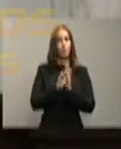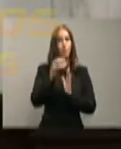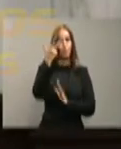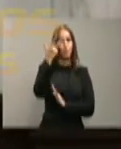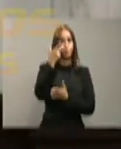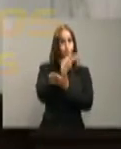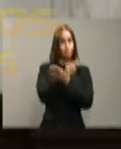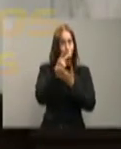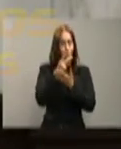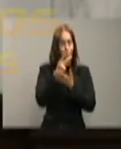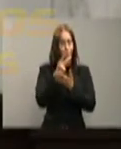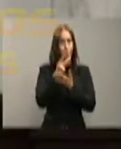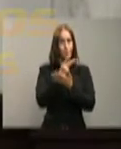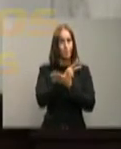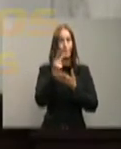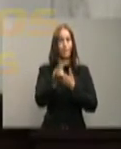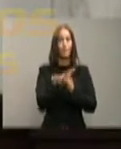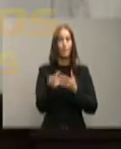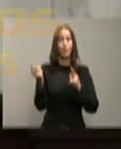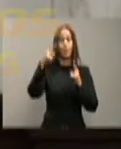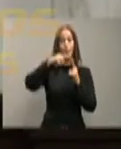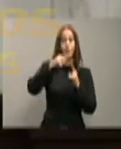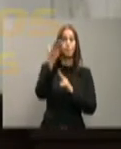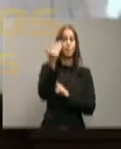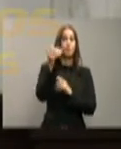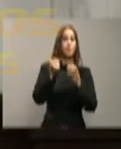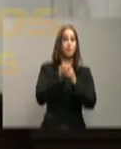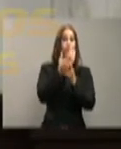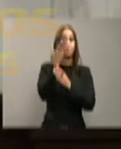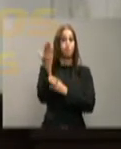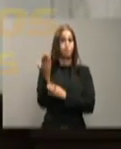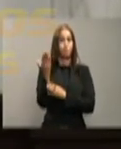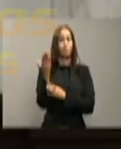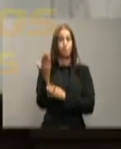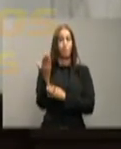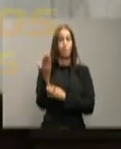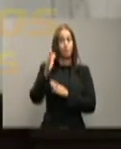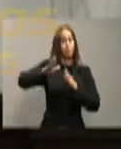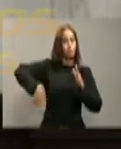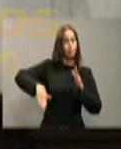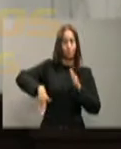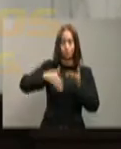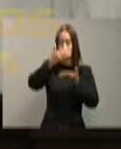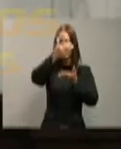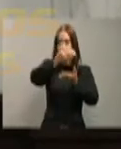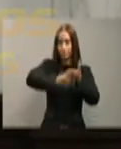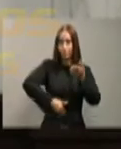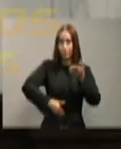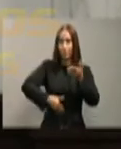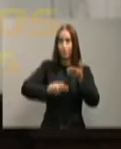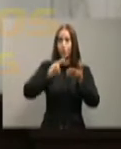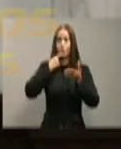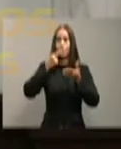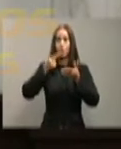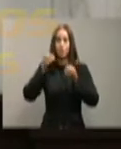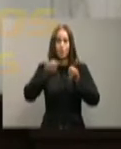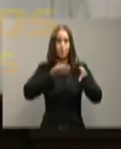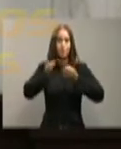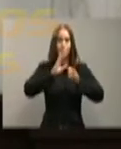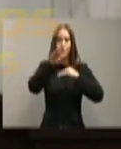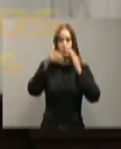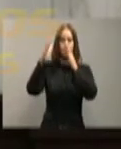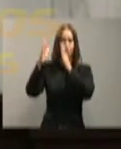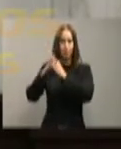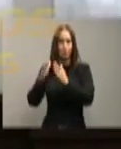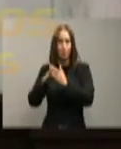posterior al día 15 de septiembre, no entrega la declaración jurada de bienes, entonces estará